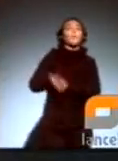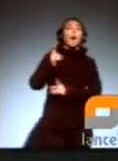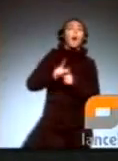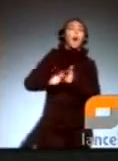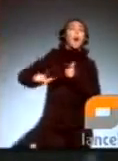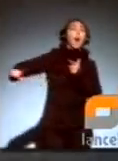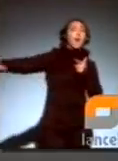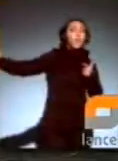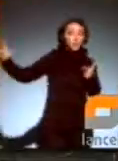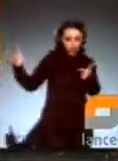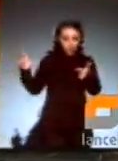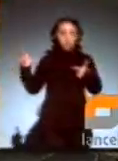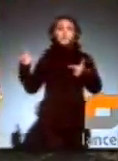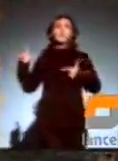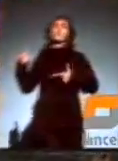lejos.